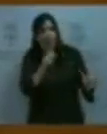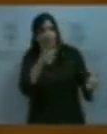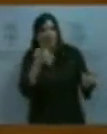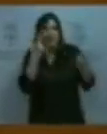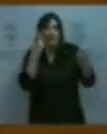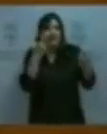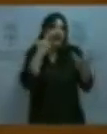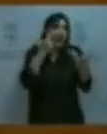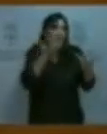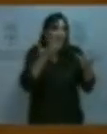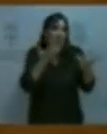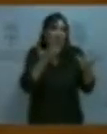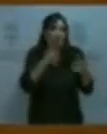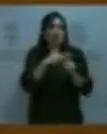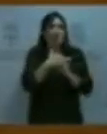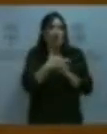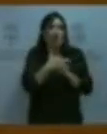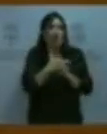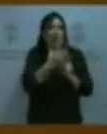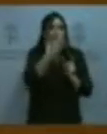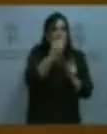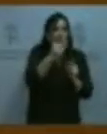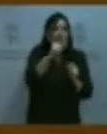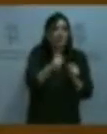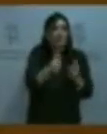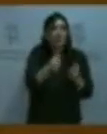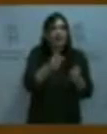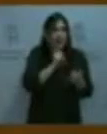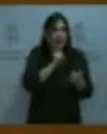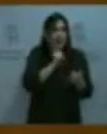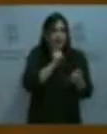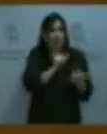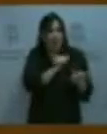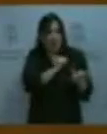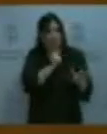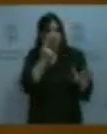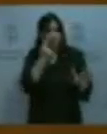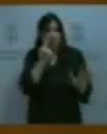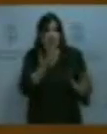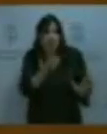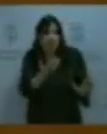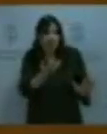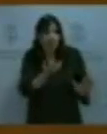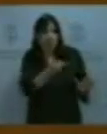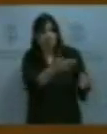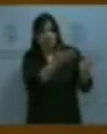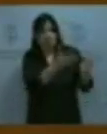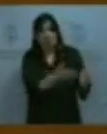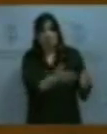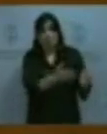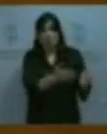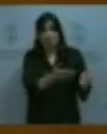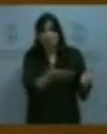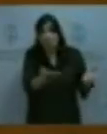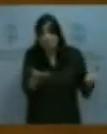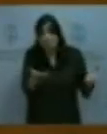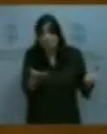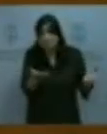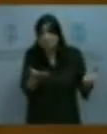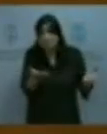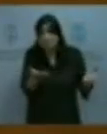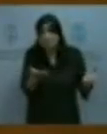en la ganadería. Y, bueno, ni una mala palabra y ni una buena acción, seguramente exagero.